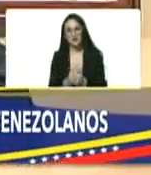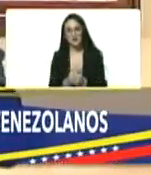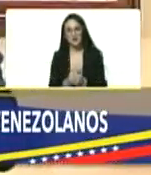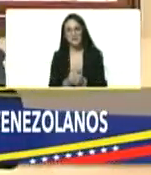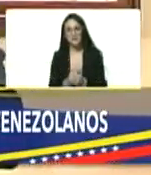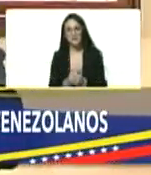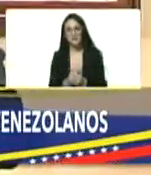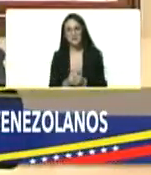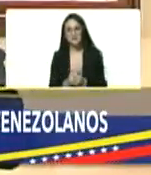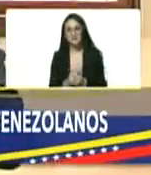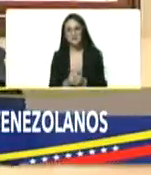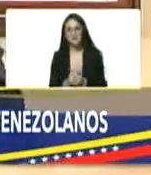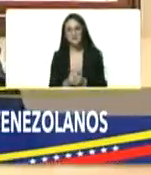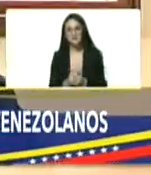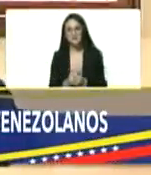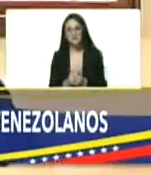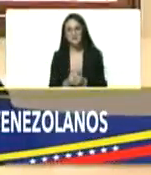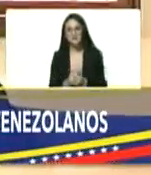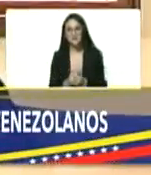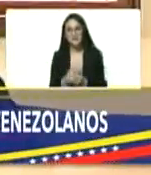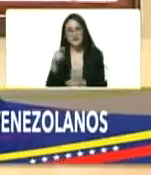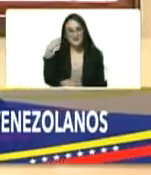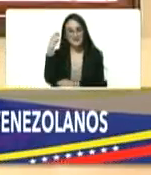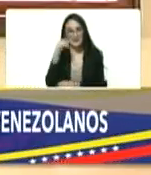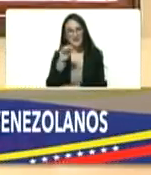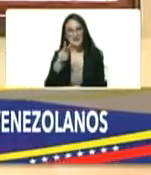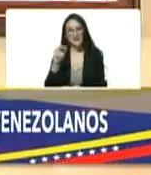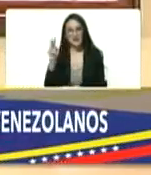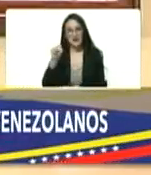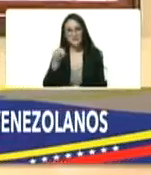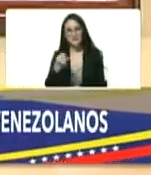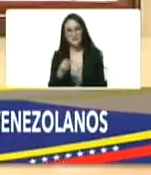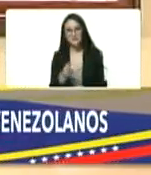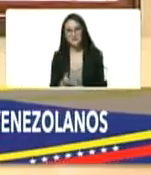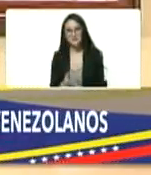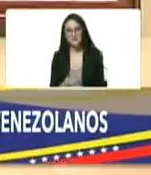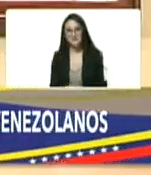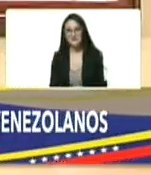músico y galán de cine, Iván Pérez Rossi.